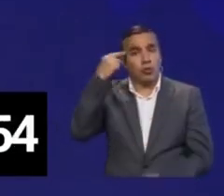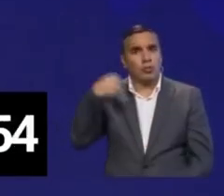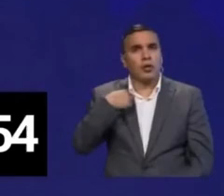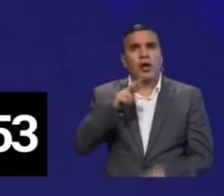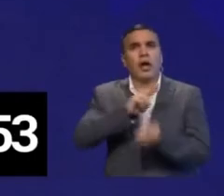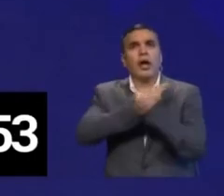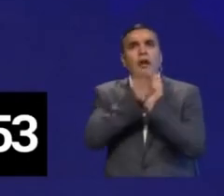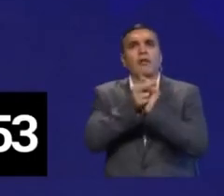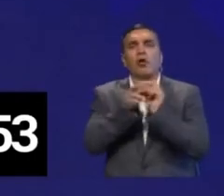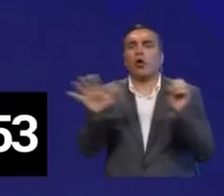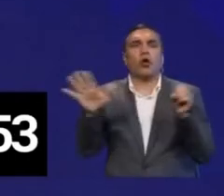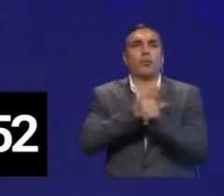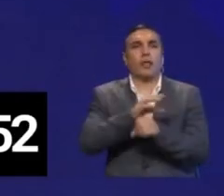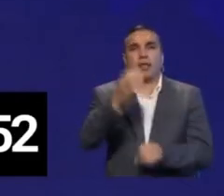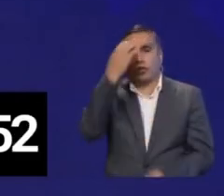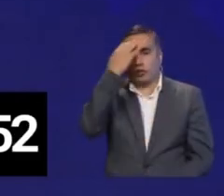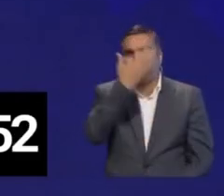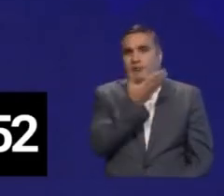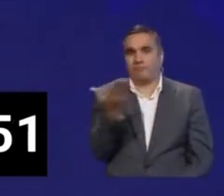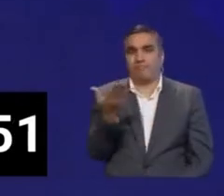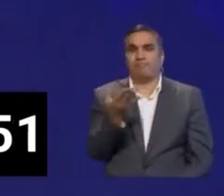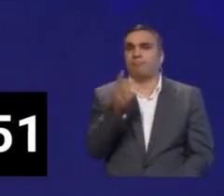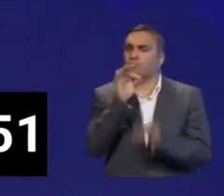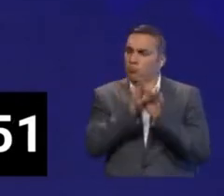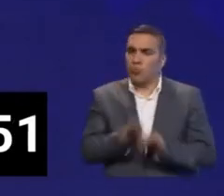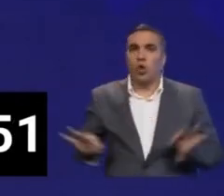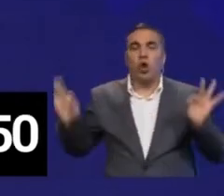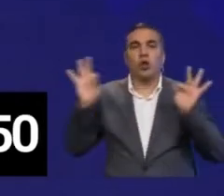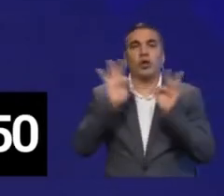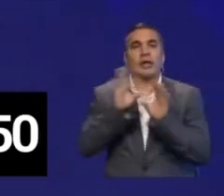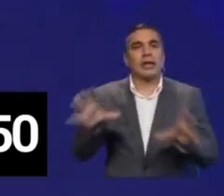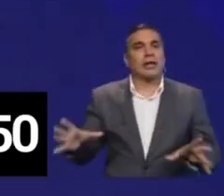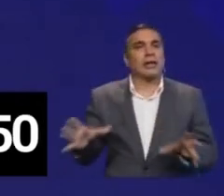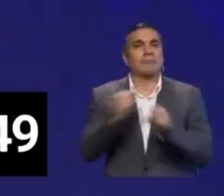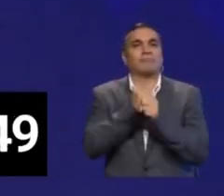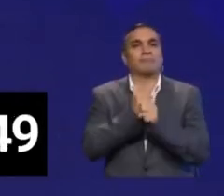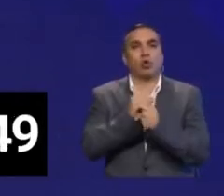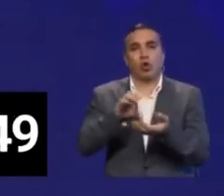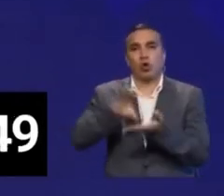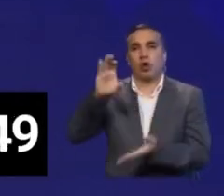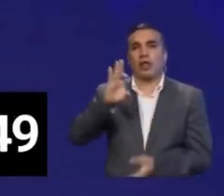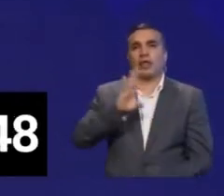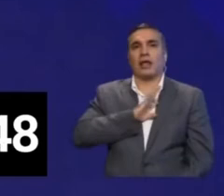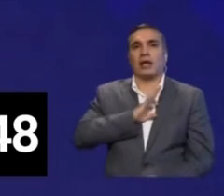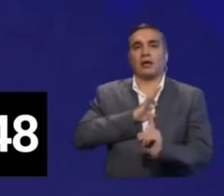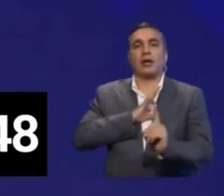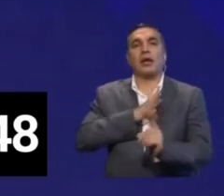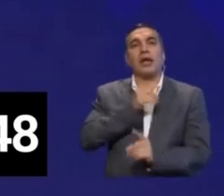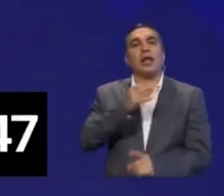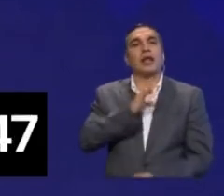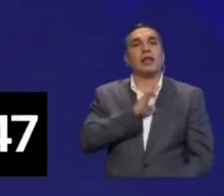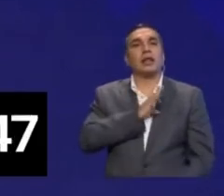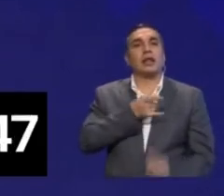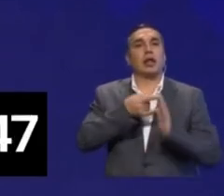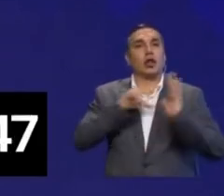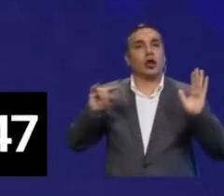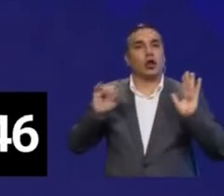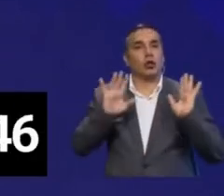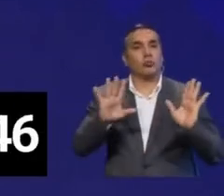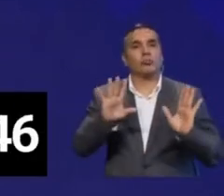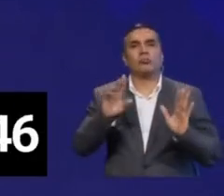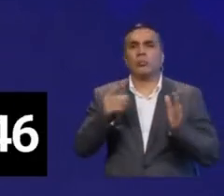una reforma integral a la educación. Será fundamental recuperar los colegios técnicos y tecnológicos que